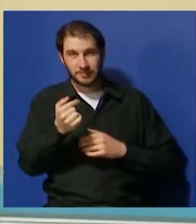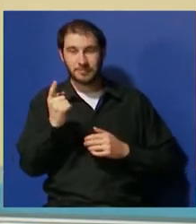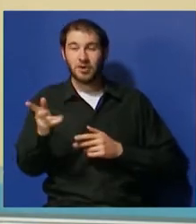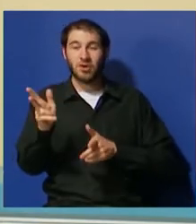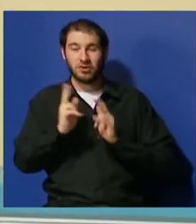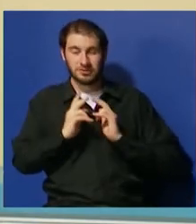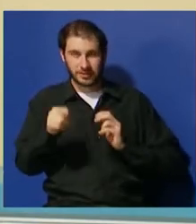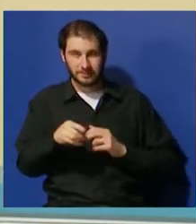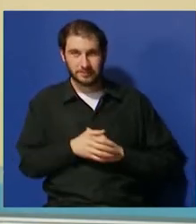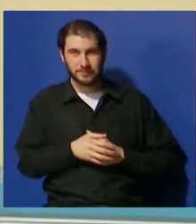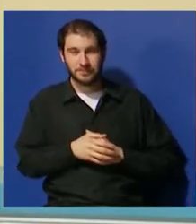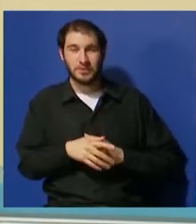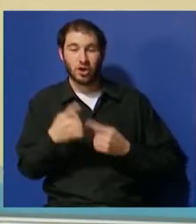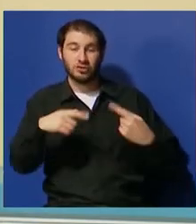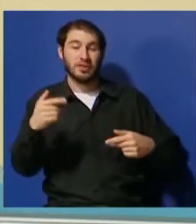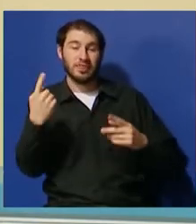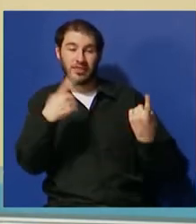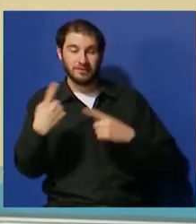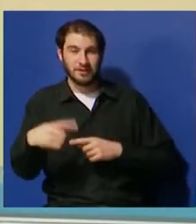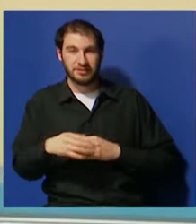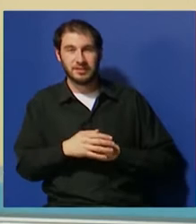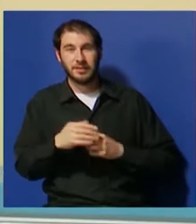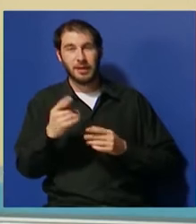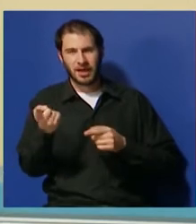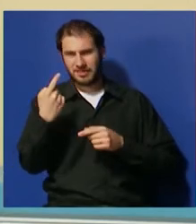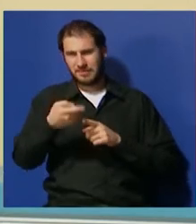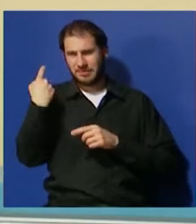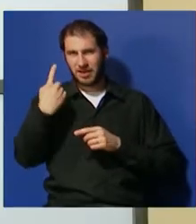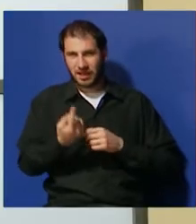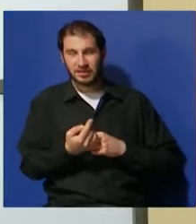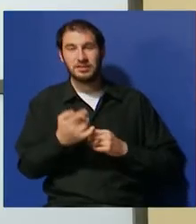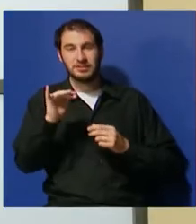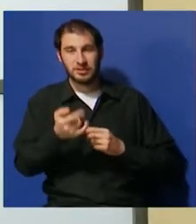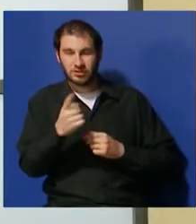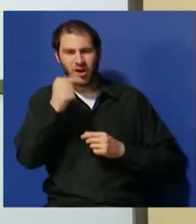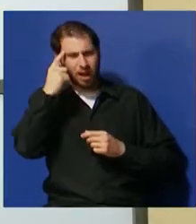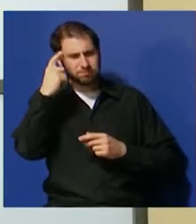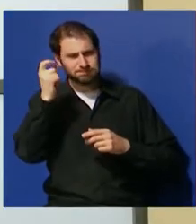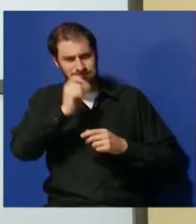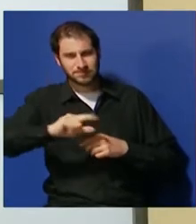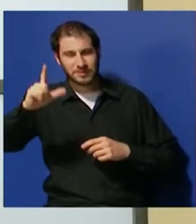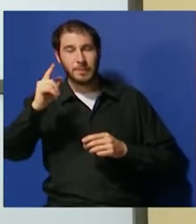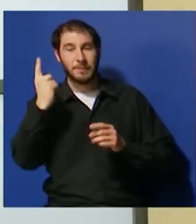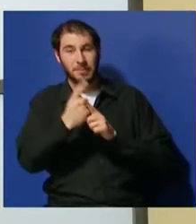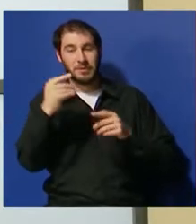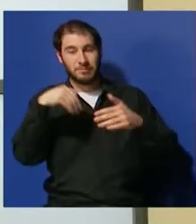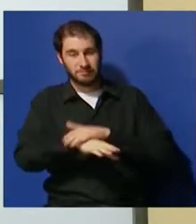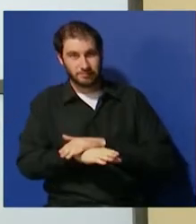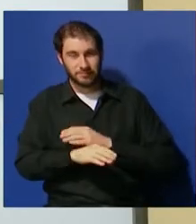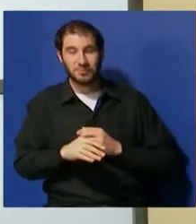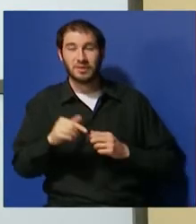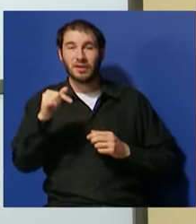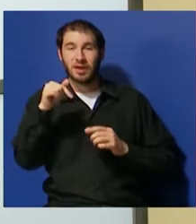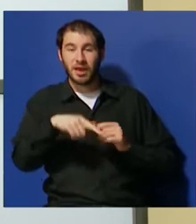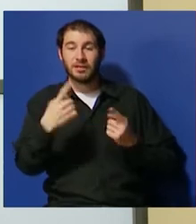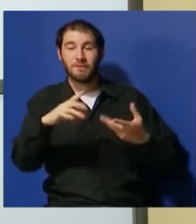podés ir contando, tiene algo distinto de la primera edición de Mariandina, ¿no? Así es, aprendimos bastante de publicar el primero, así que este